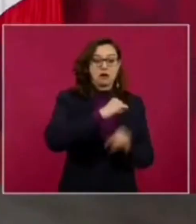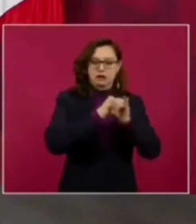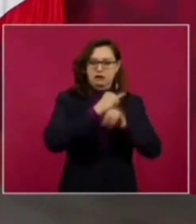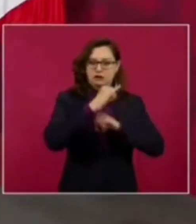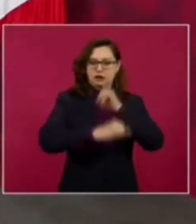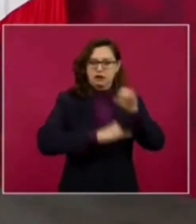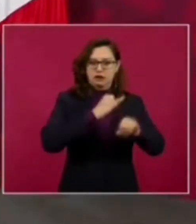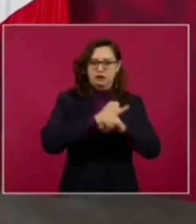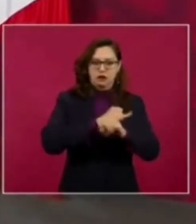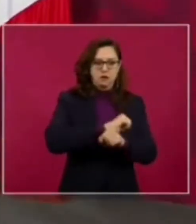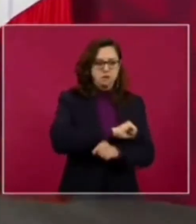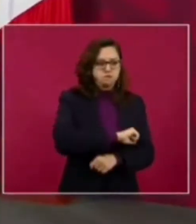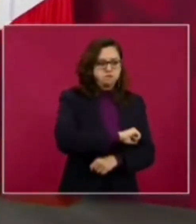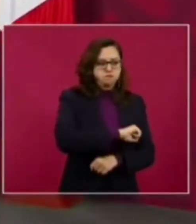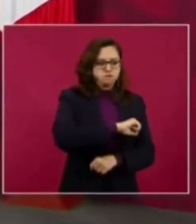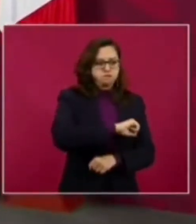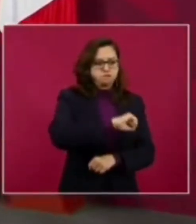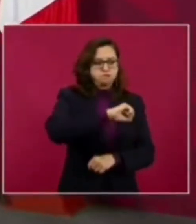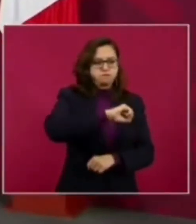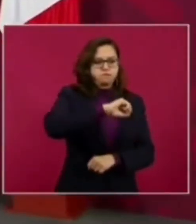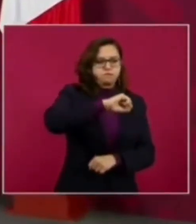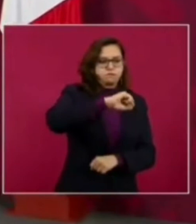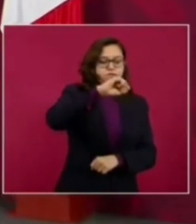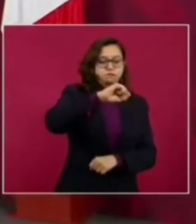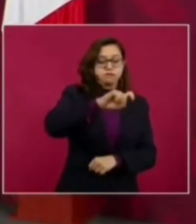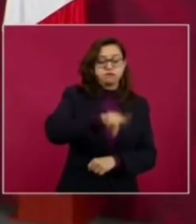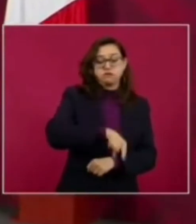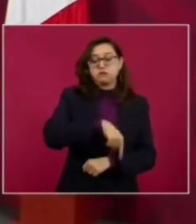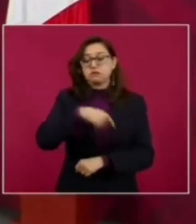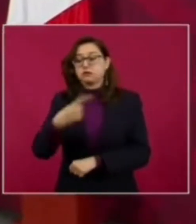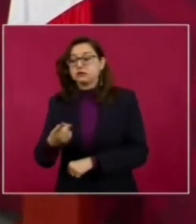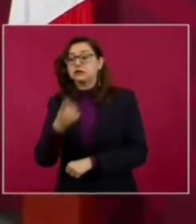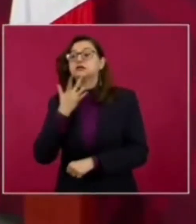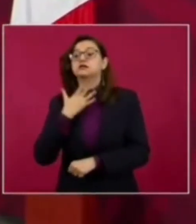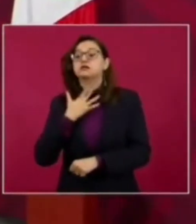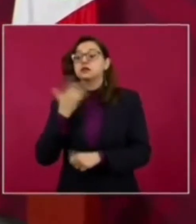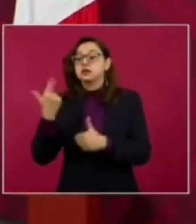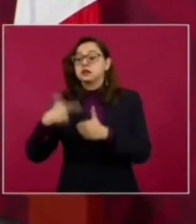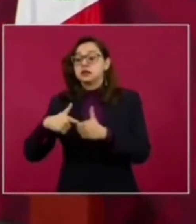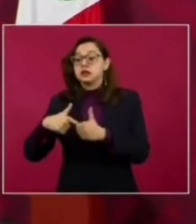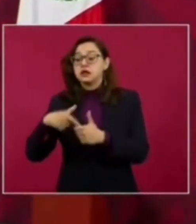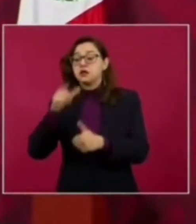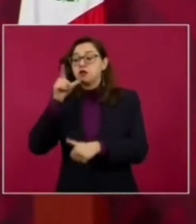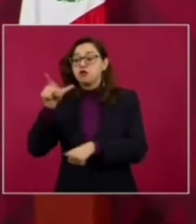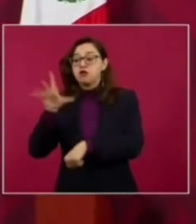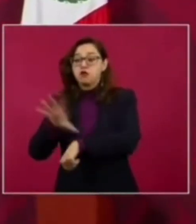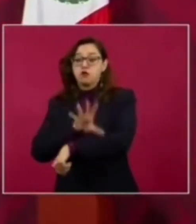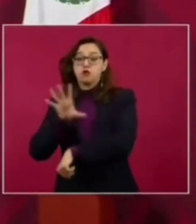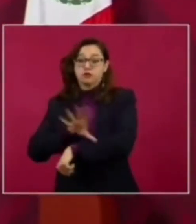de precios en combustibles ni en energía eléctrica,